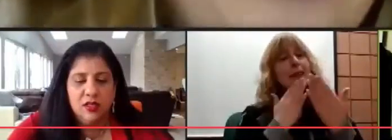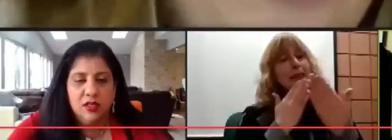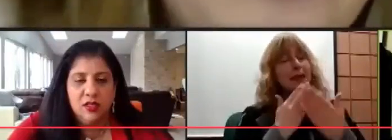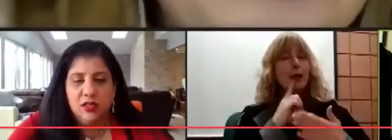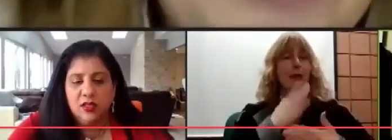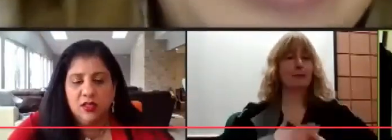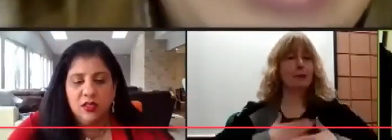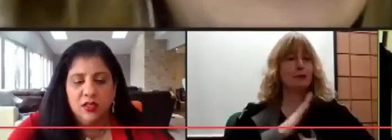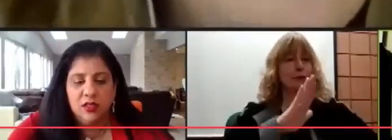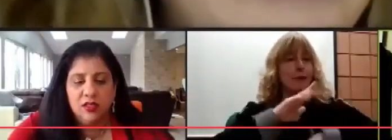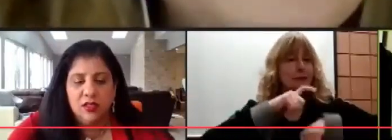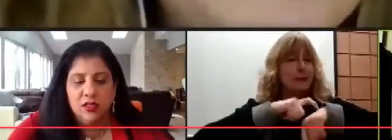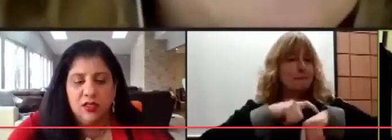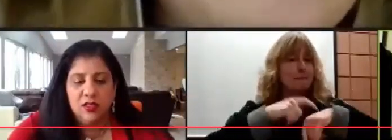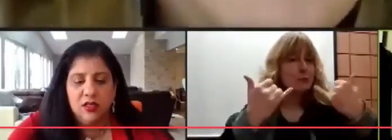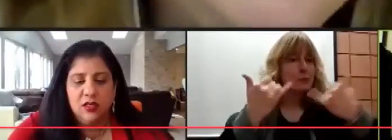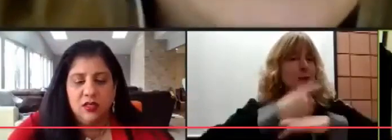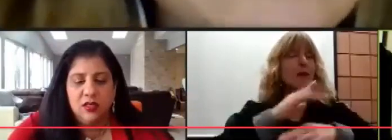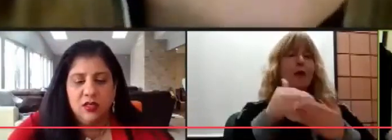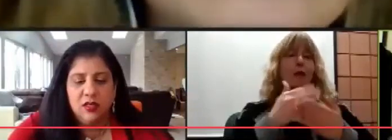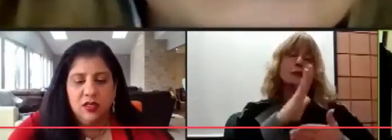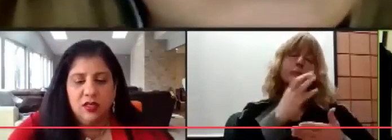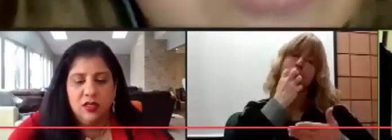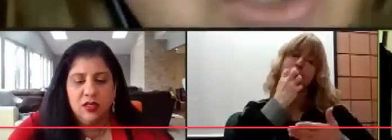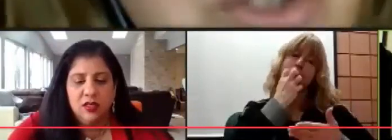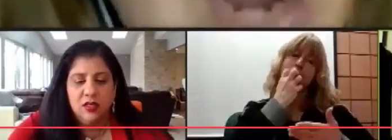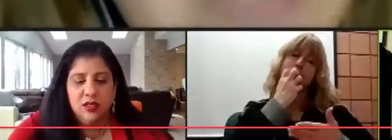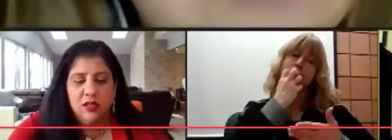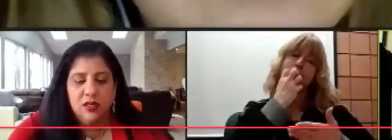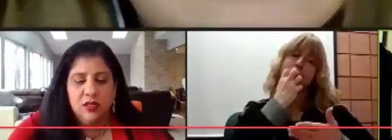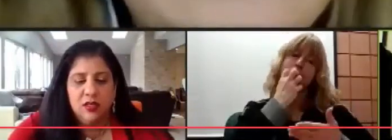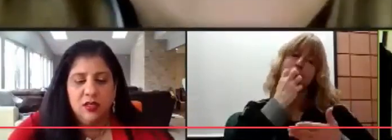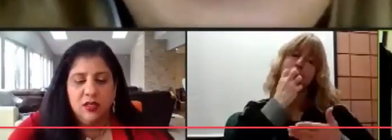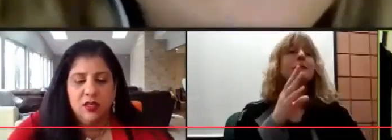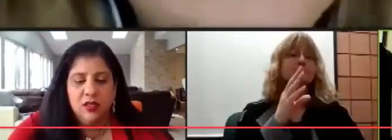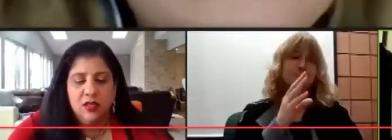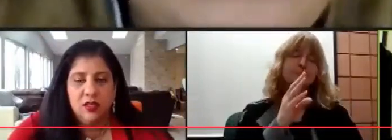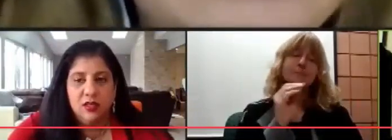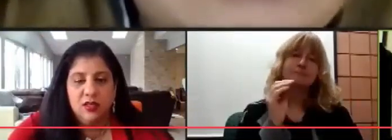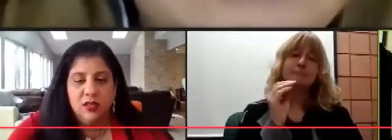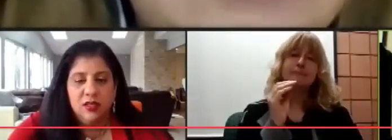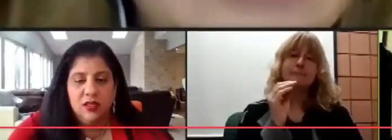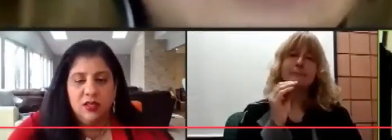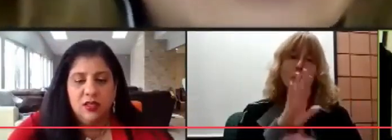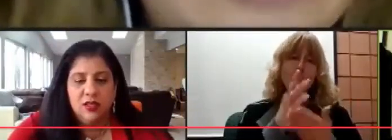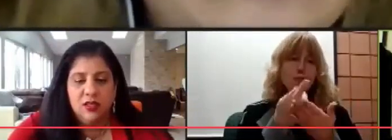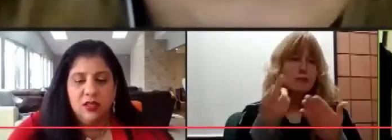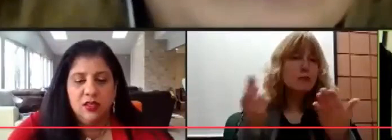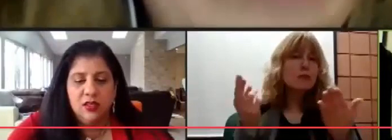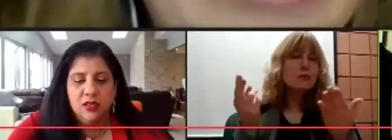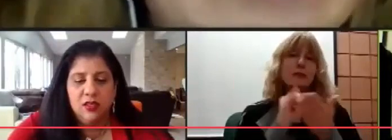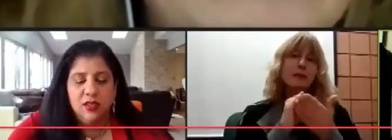no si seguimos manteniendo las mascarillas creo que va a cambiar también para el año que entra maravilloso